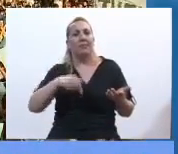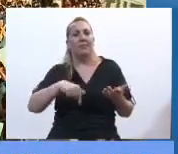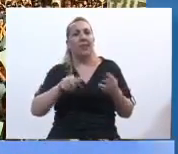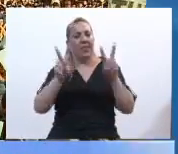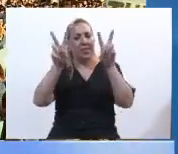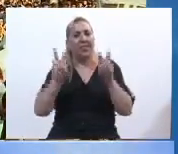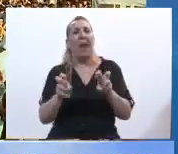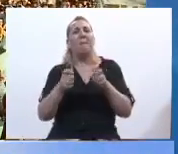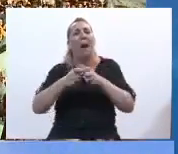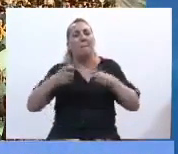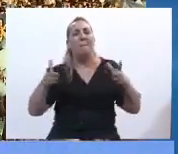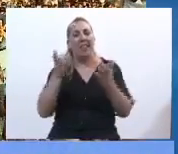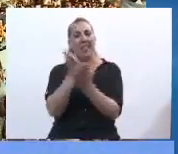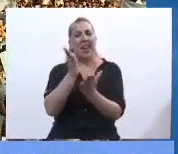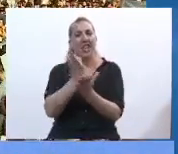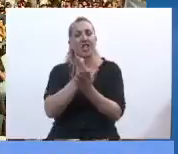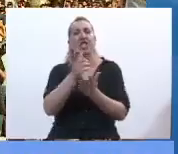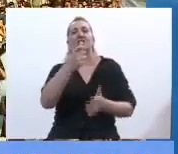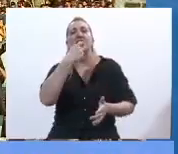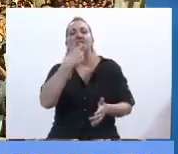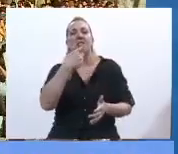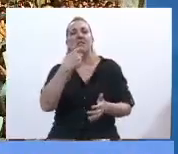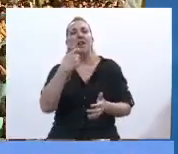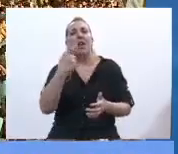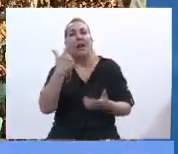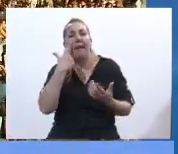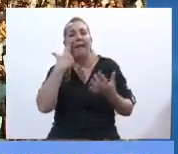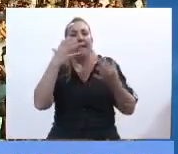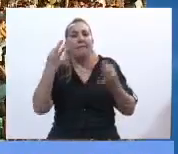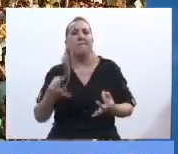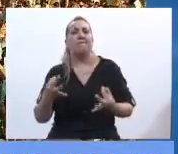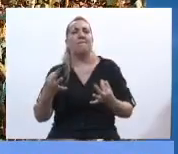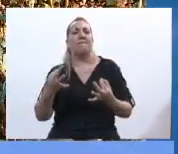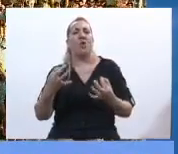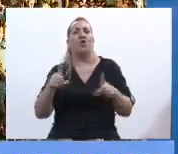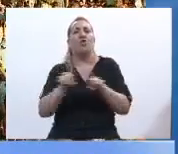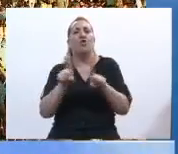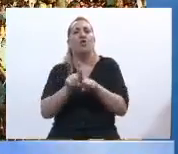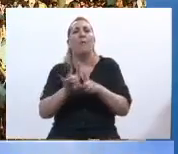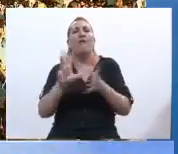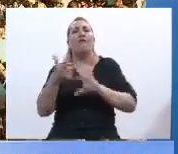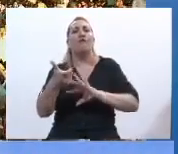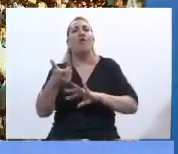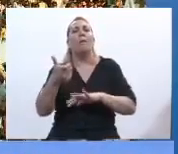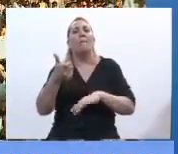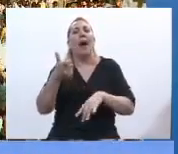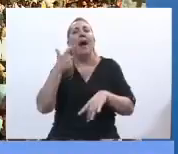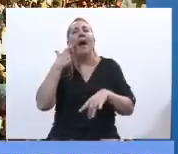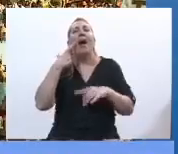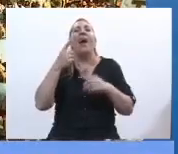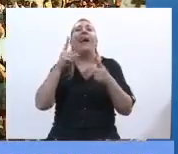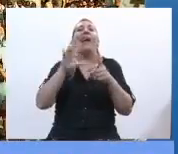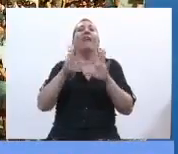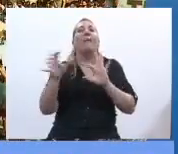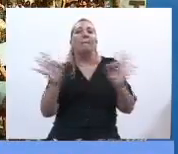de ampliación de derechos si la intentamos partidizar y tomar como una bandera de cálculo